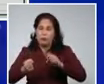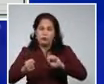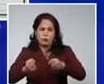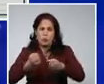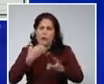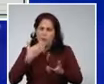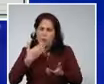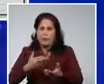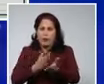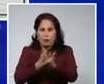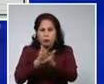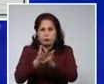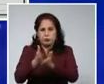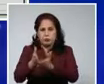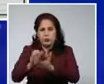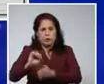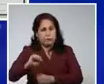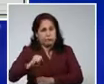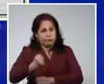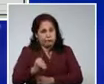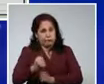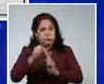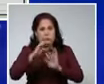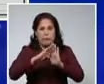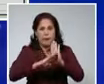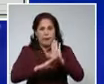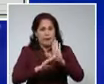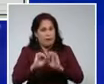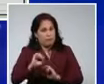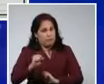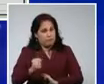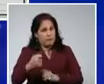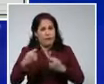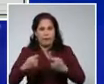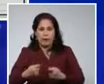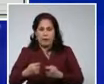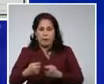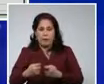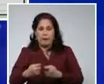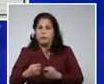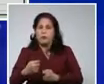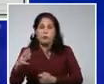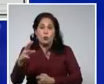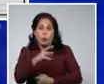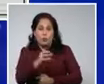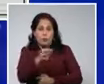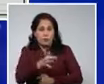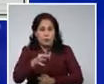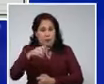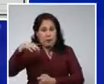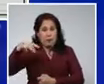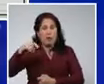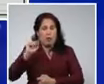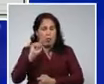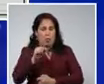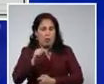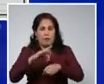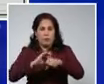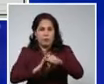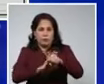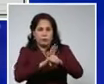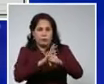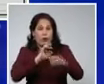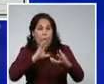continuarán arreciándola todavía más, afectación en todos sus municipios y la mayor